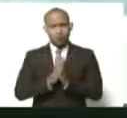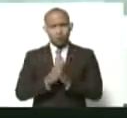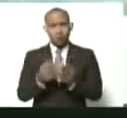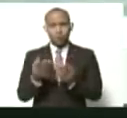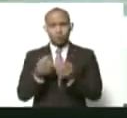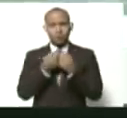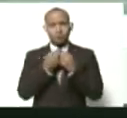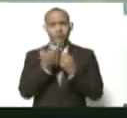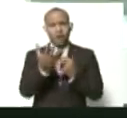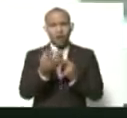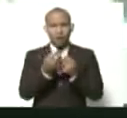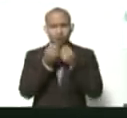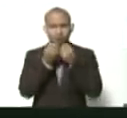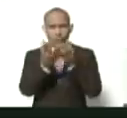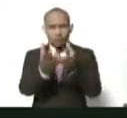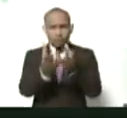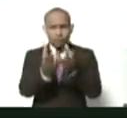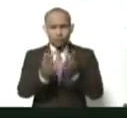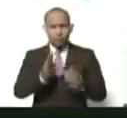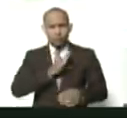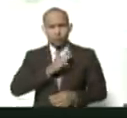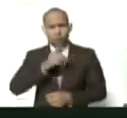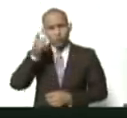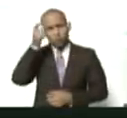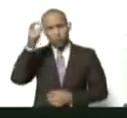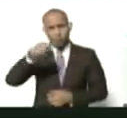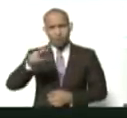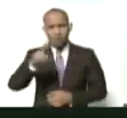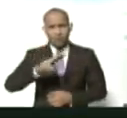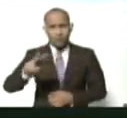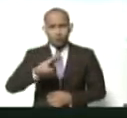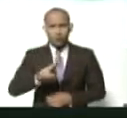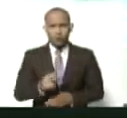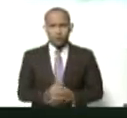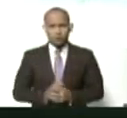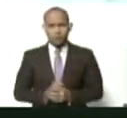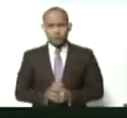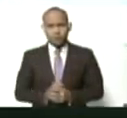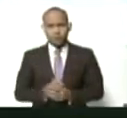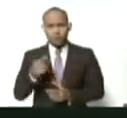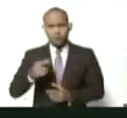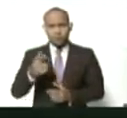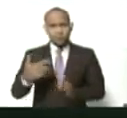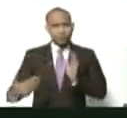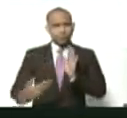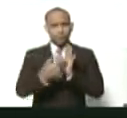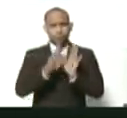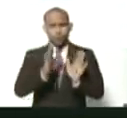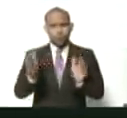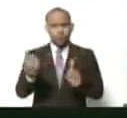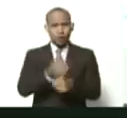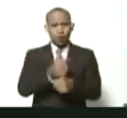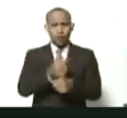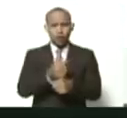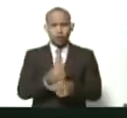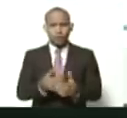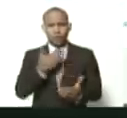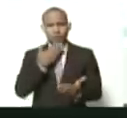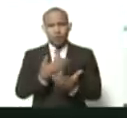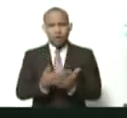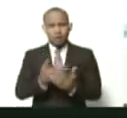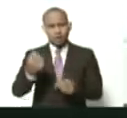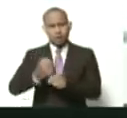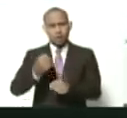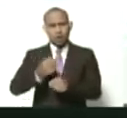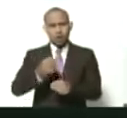a todos los compatriotas, a toda la gente que nos ve, esta amenaza que fue neutralizada gracias a la labor